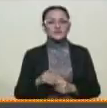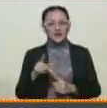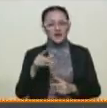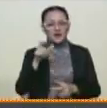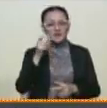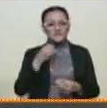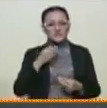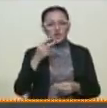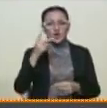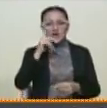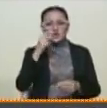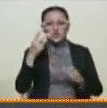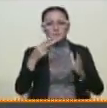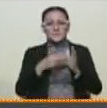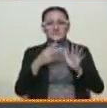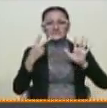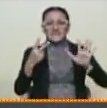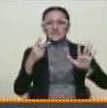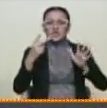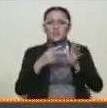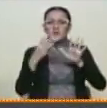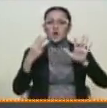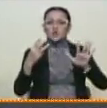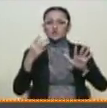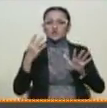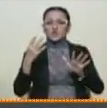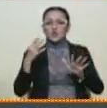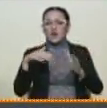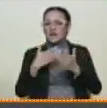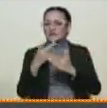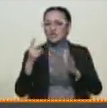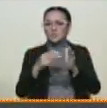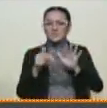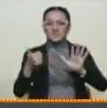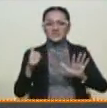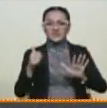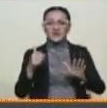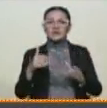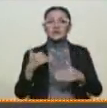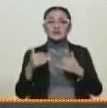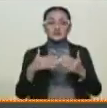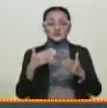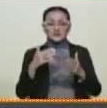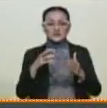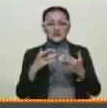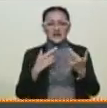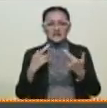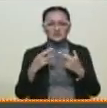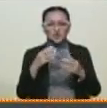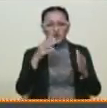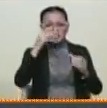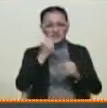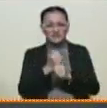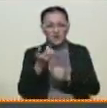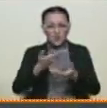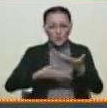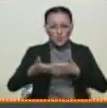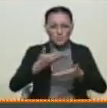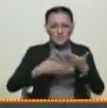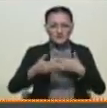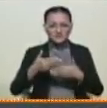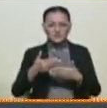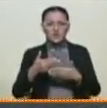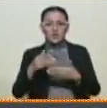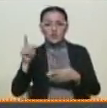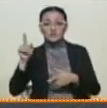2007, 8, 9, 10, toda la etapa de inicio de las relaciones de trabajo y cooperación entre Belarus